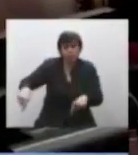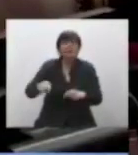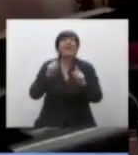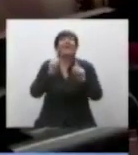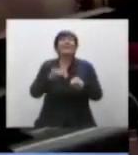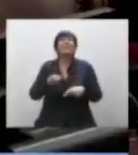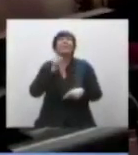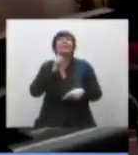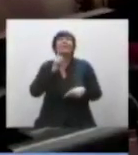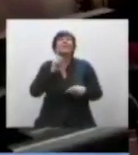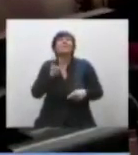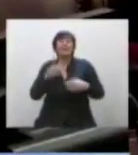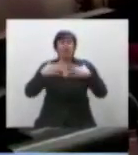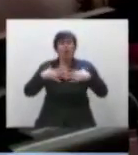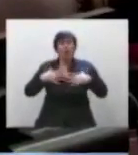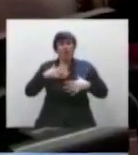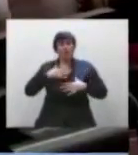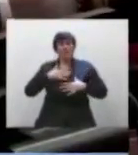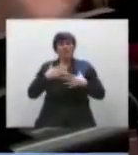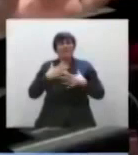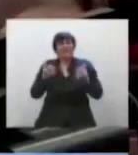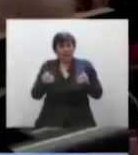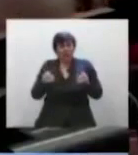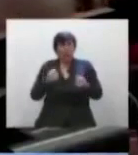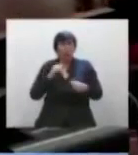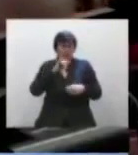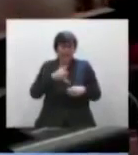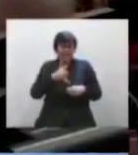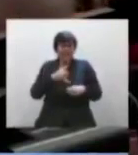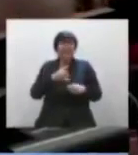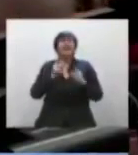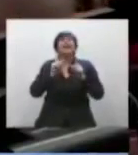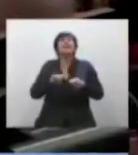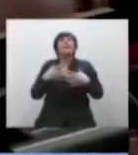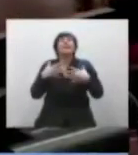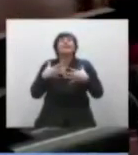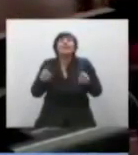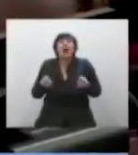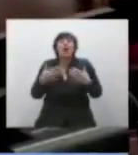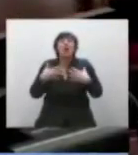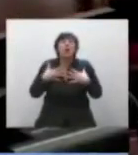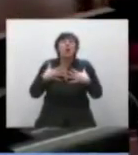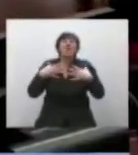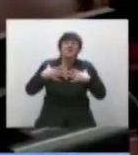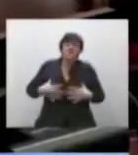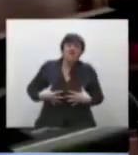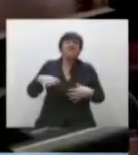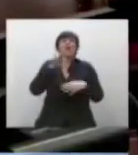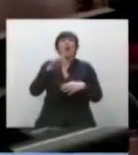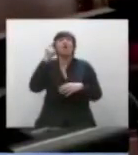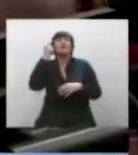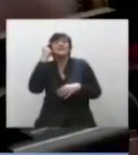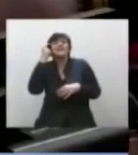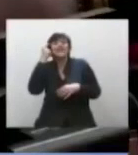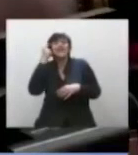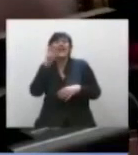debatiendo. Bueno, de acá al año que viene, si nos vuelven a decir, no tuvimos tiempo, no encontré el camino o no leí el proyecto, yo creo que hay que pedirles la renuncia. Perdón, Claudia, ¿nadie se